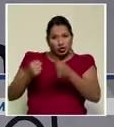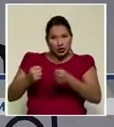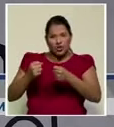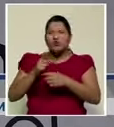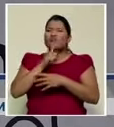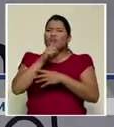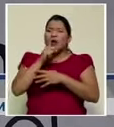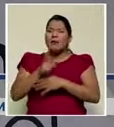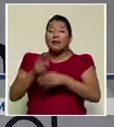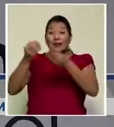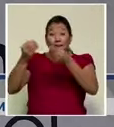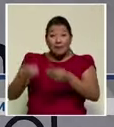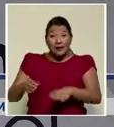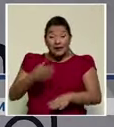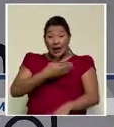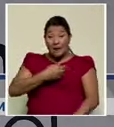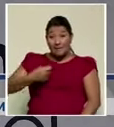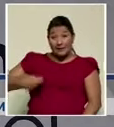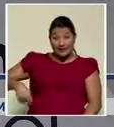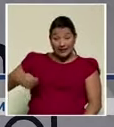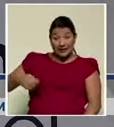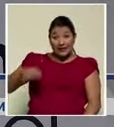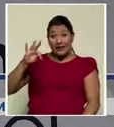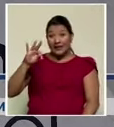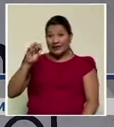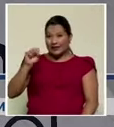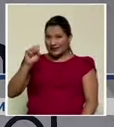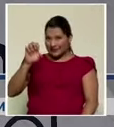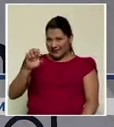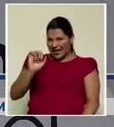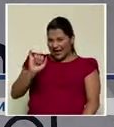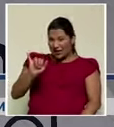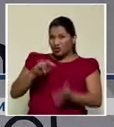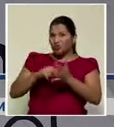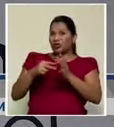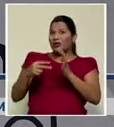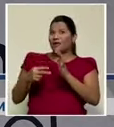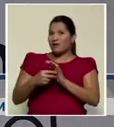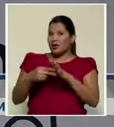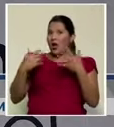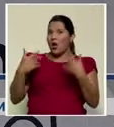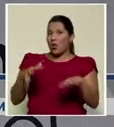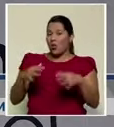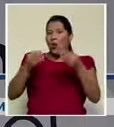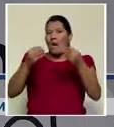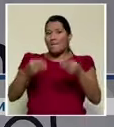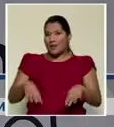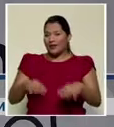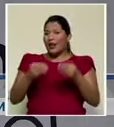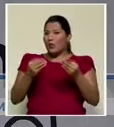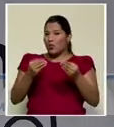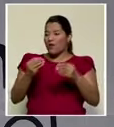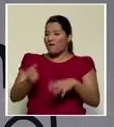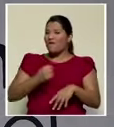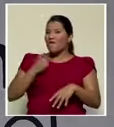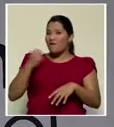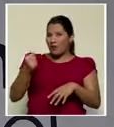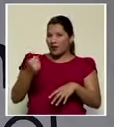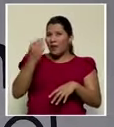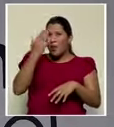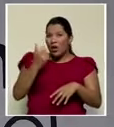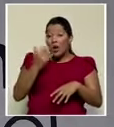al presidente del Tribunal Supremo de Elecciones es una baja sensible y perdemos